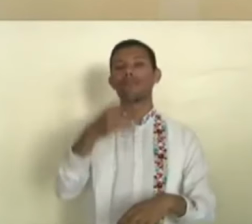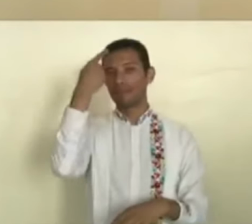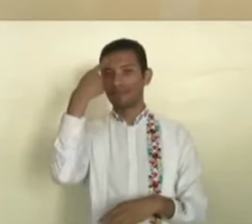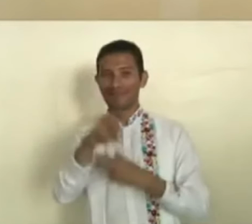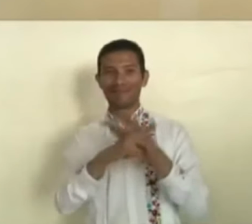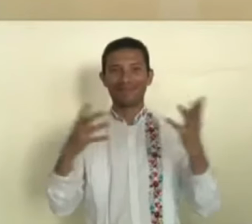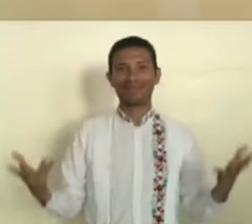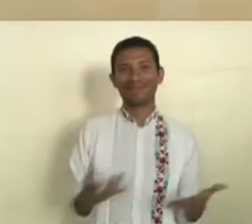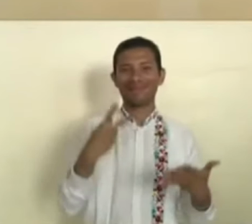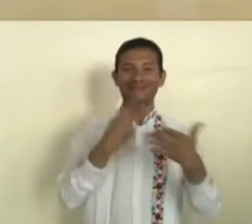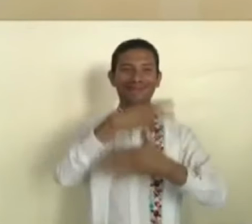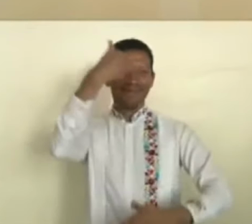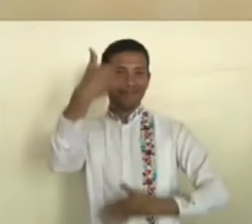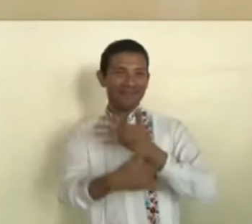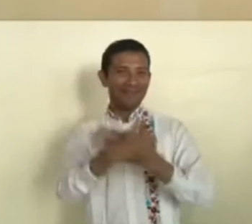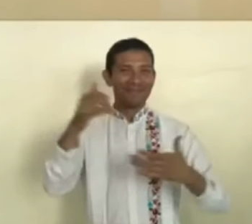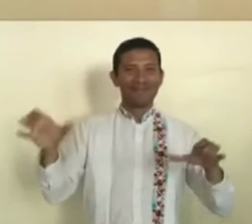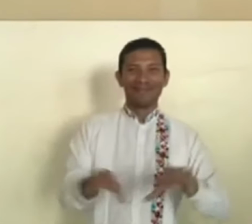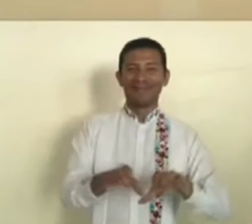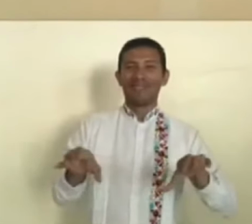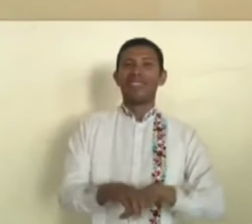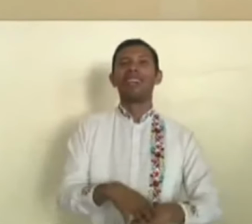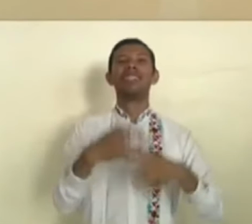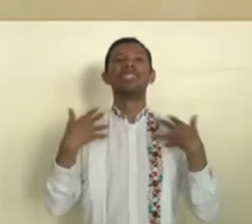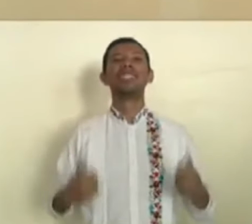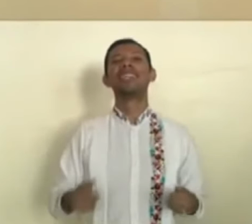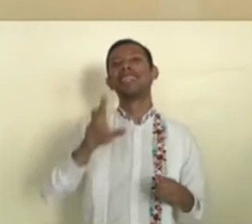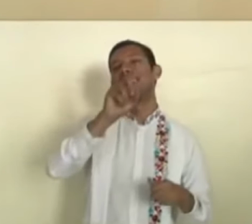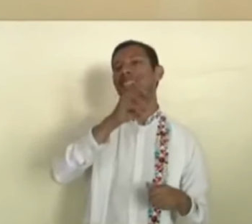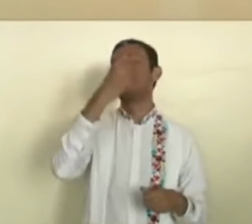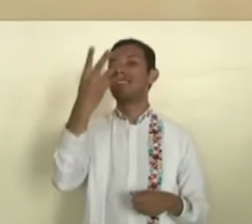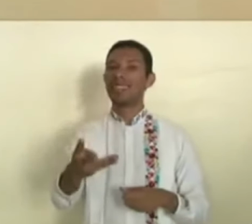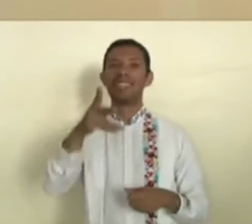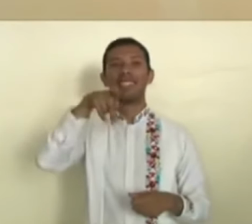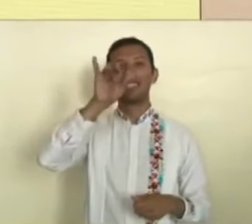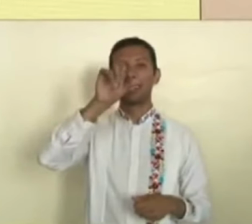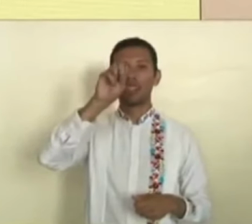generar este proyecto ejecutivo, la ruta comprende de 34 kilómetros y 21 estaciones